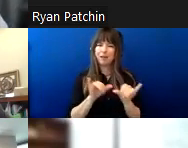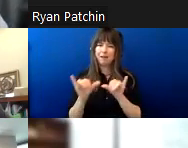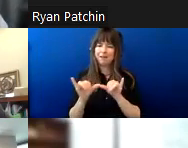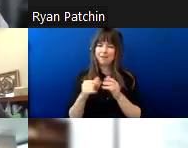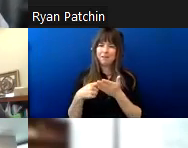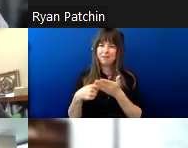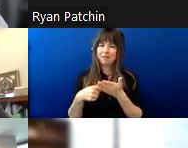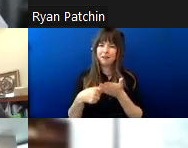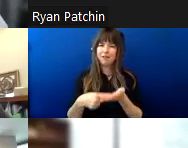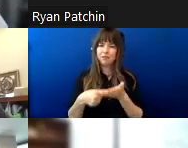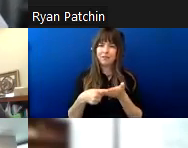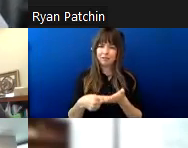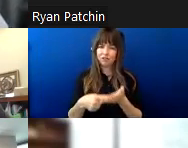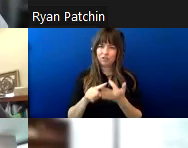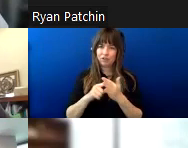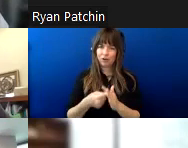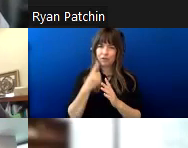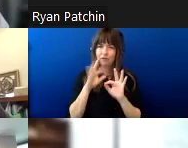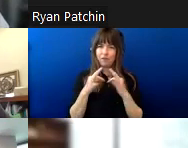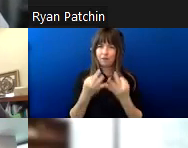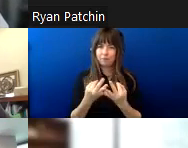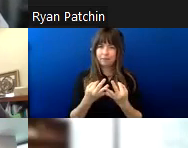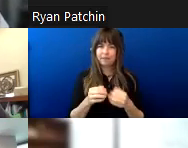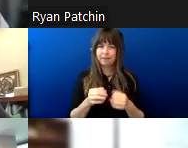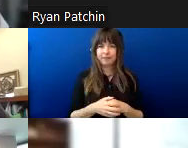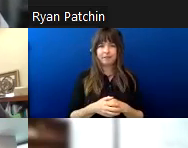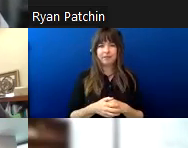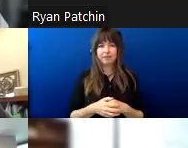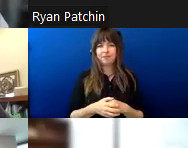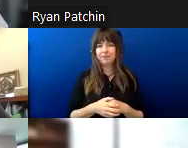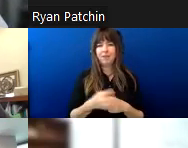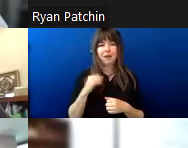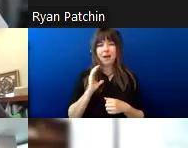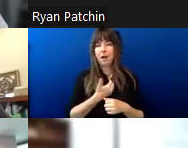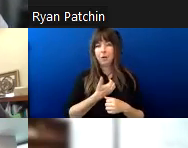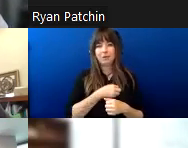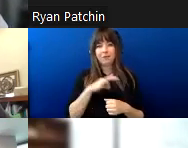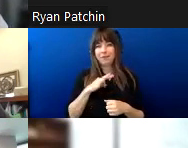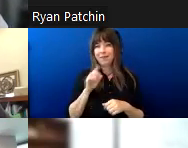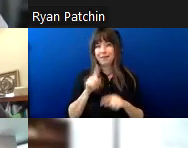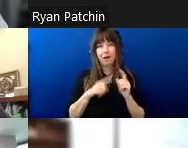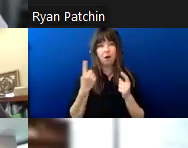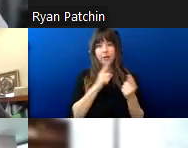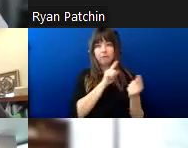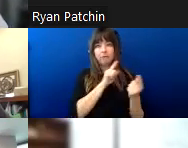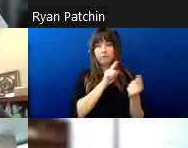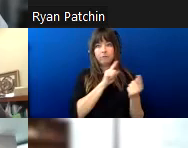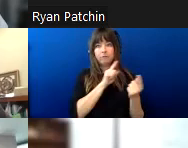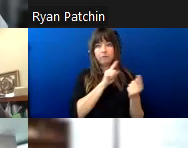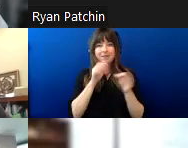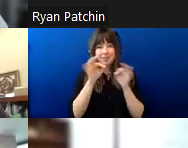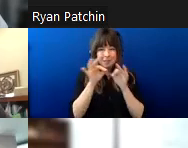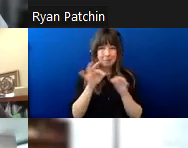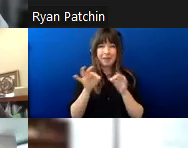conversación que comience a las familias. Y esto no siempre va a poder hacerse y explicar a las